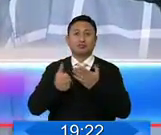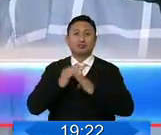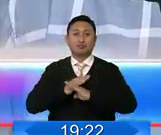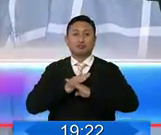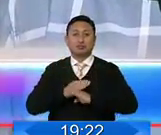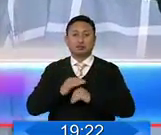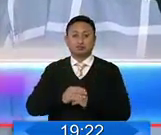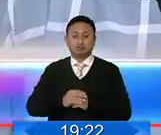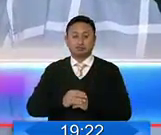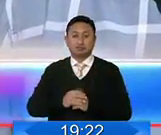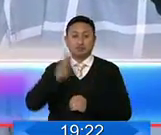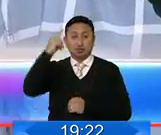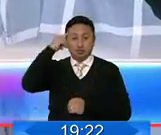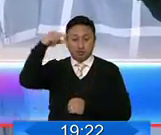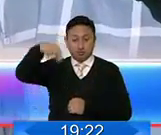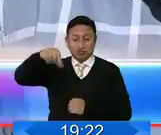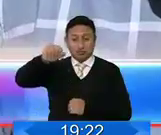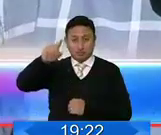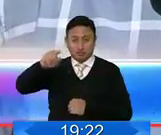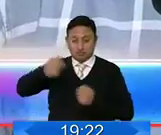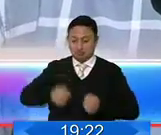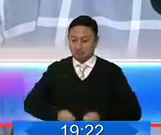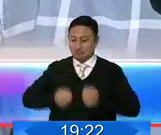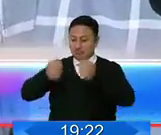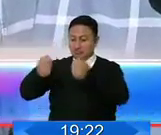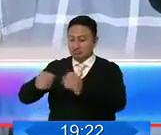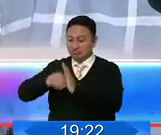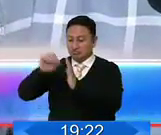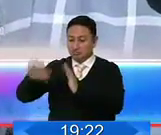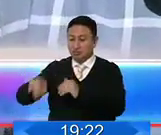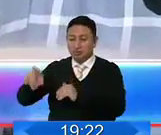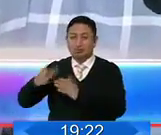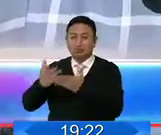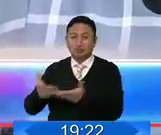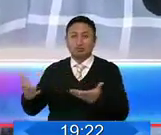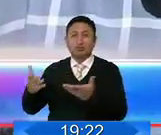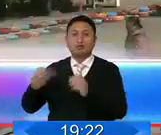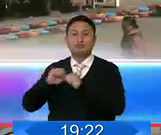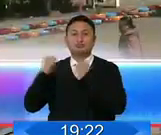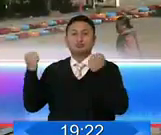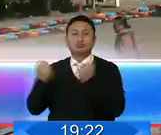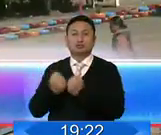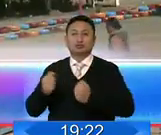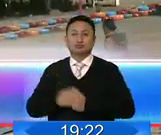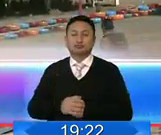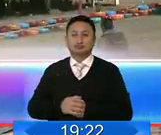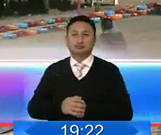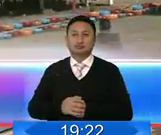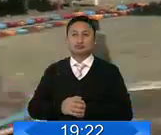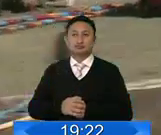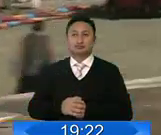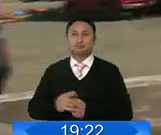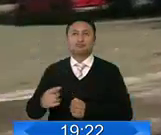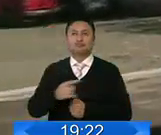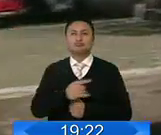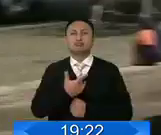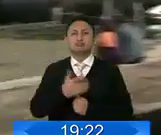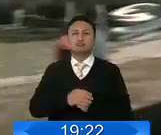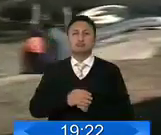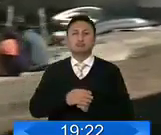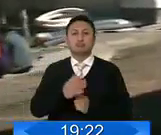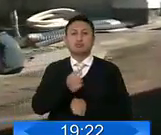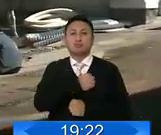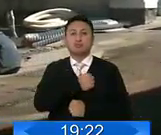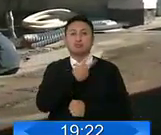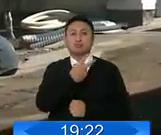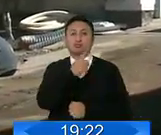donda al gobierno parroquial del quinché para obras de interés social según relatan las tierras habrían sido de propiedad de dos